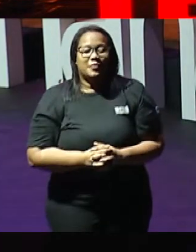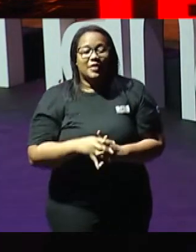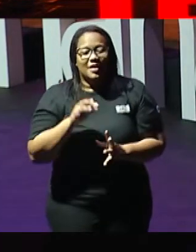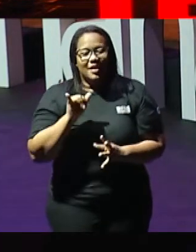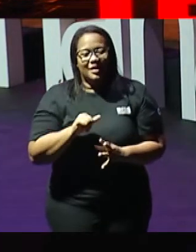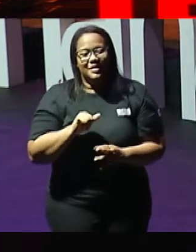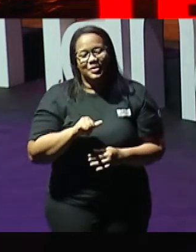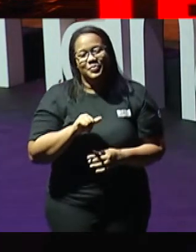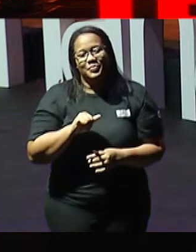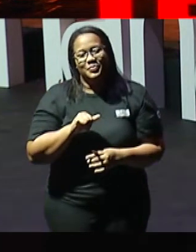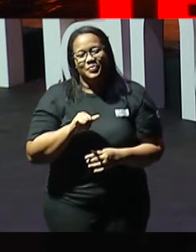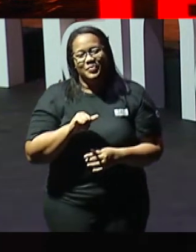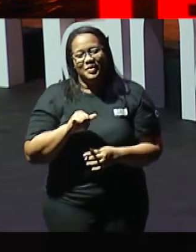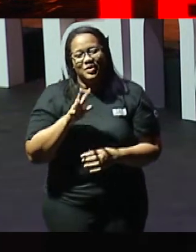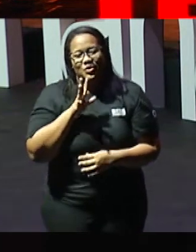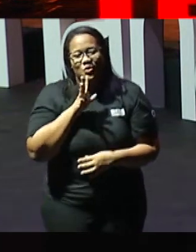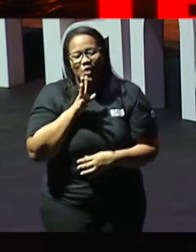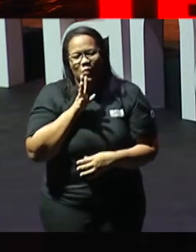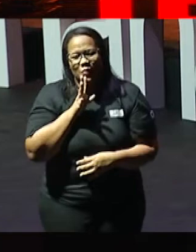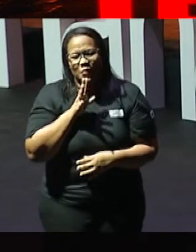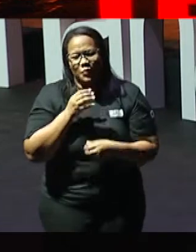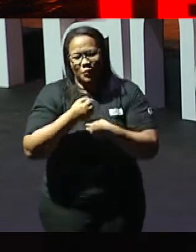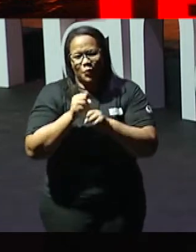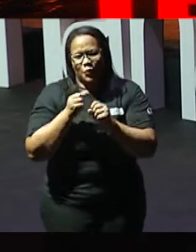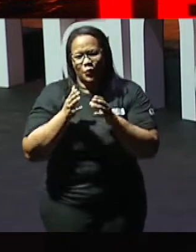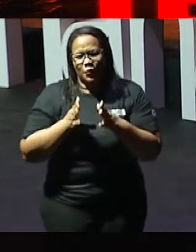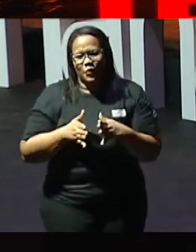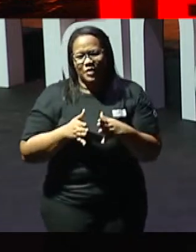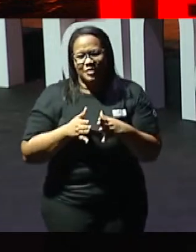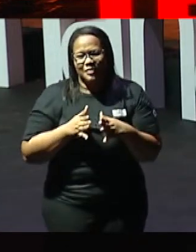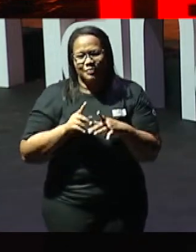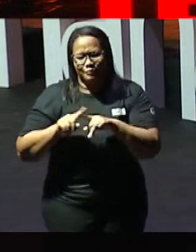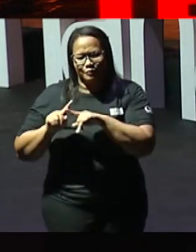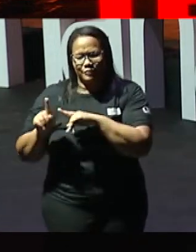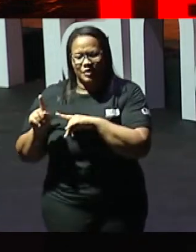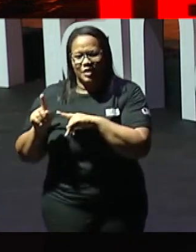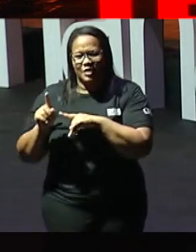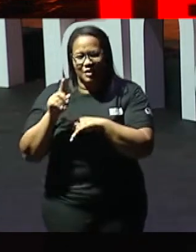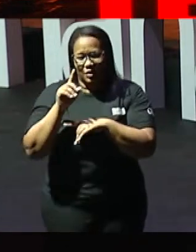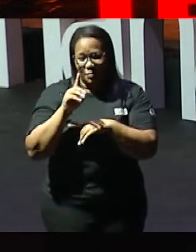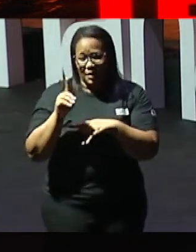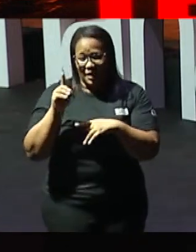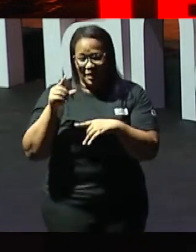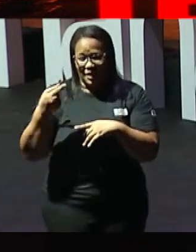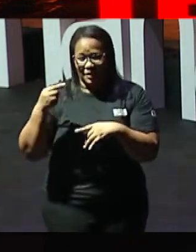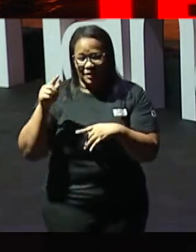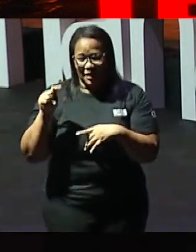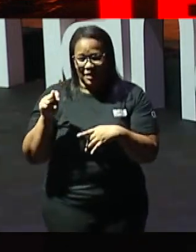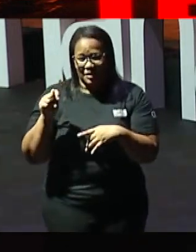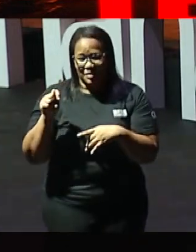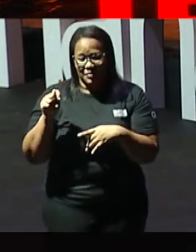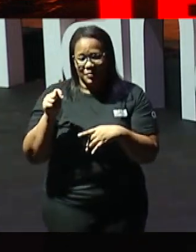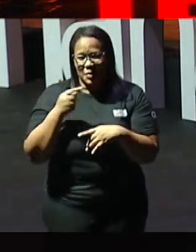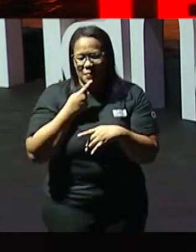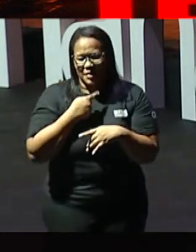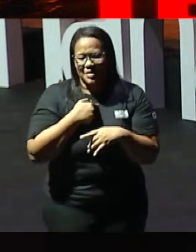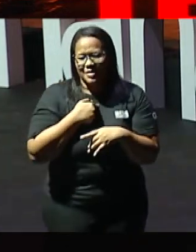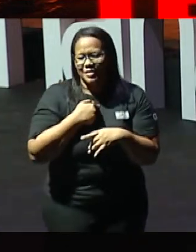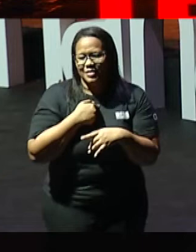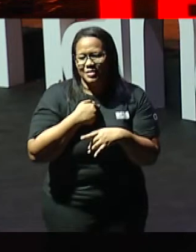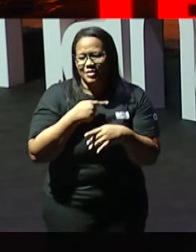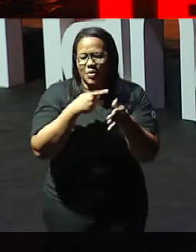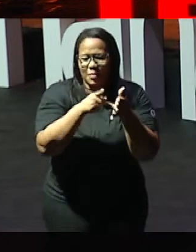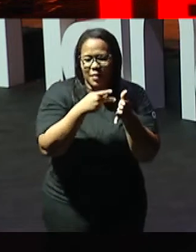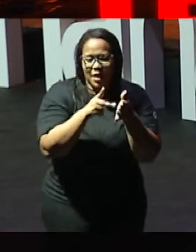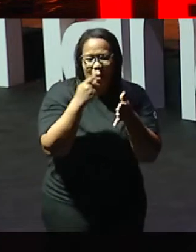los productores de america's got talent y nos dicen que hay que pagar un dinero para la biblia la biblia es el documento que te dice cómo hace got